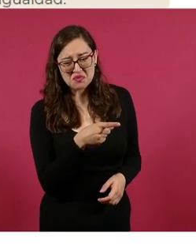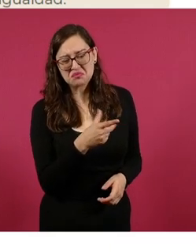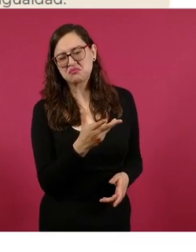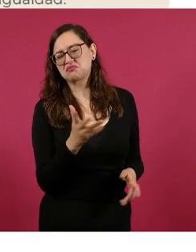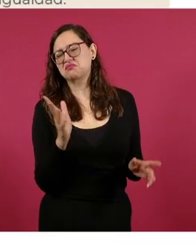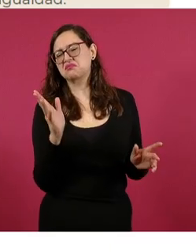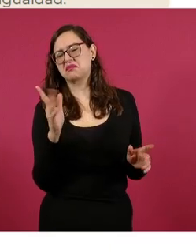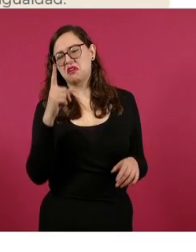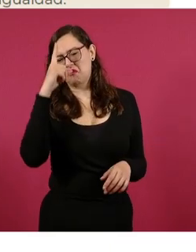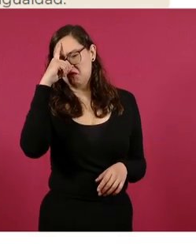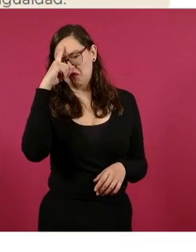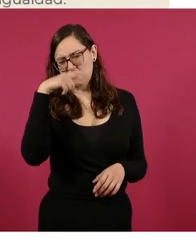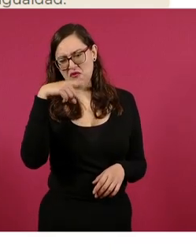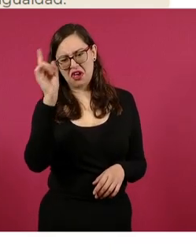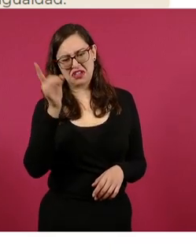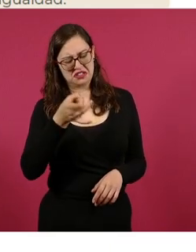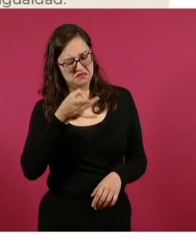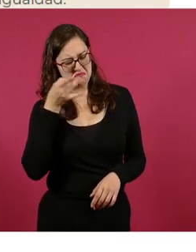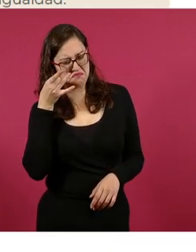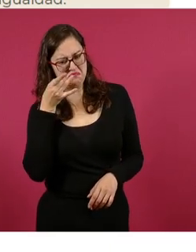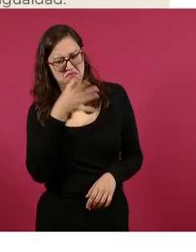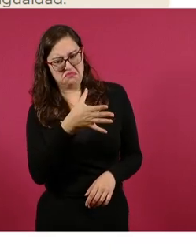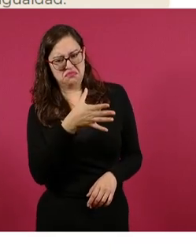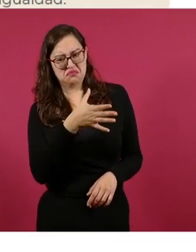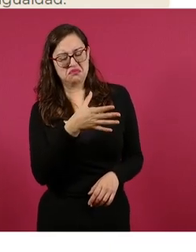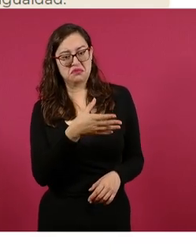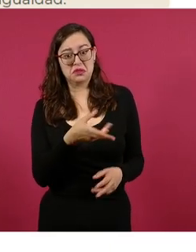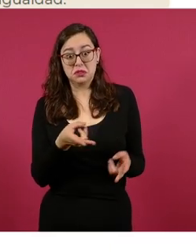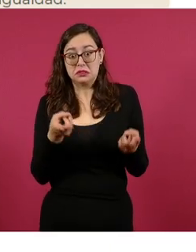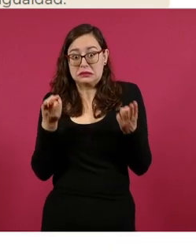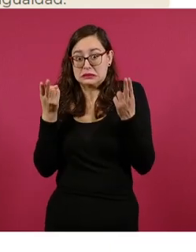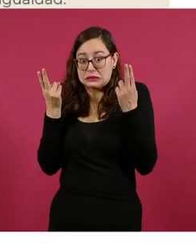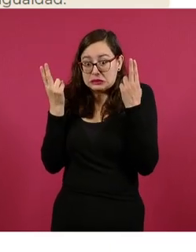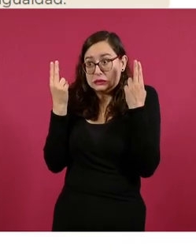lo sobaja.